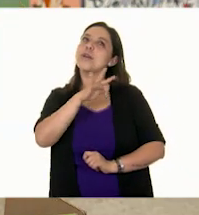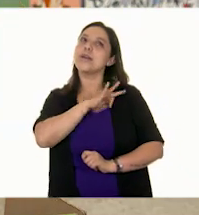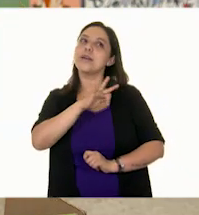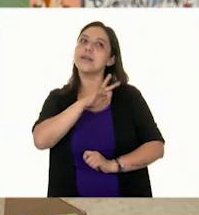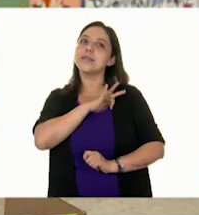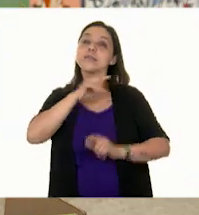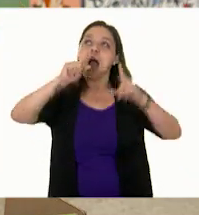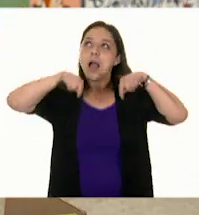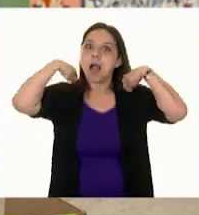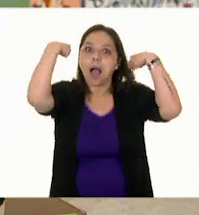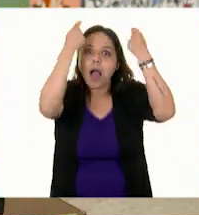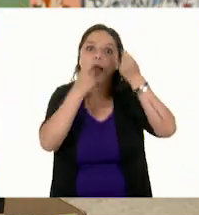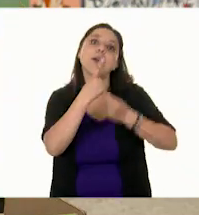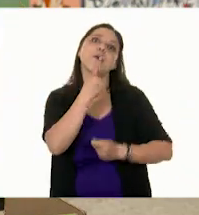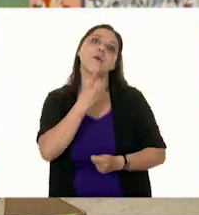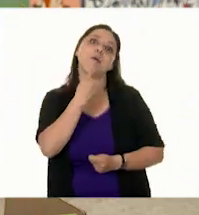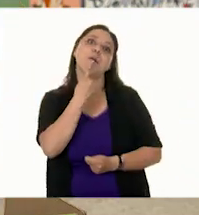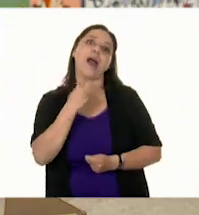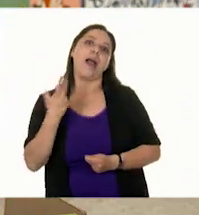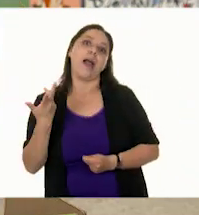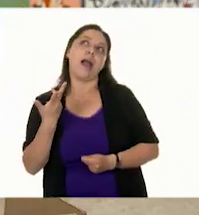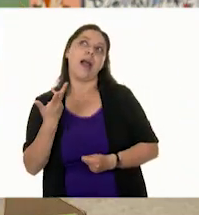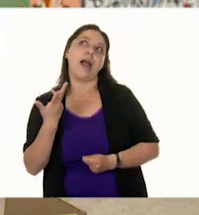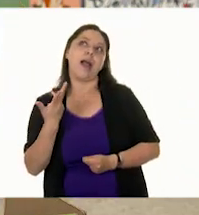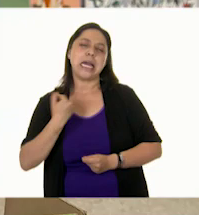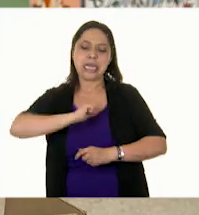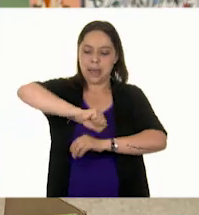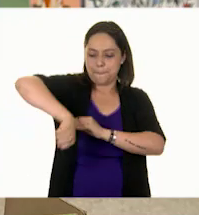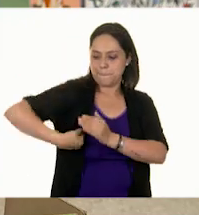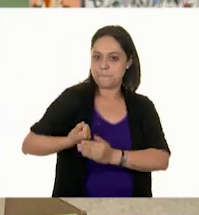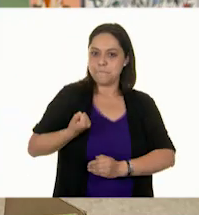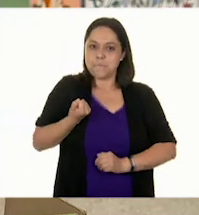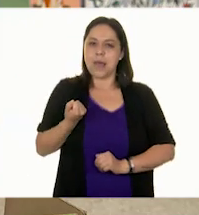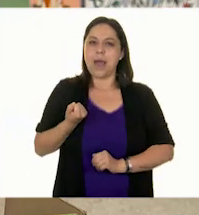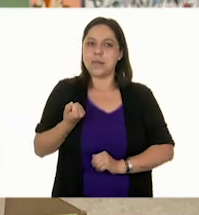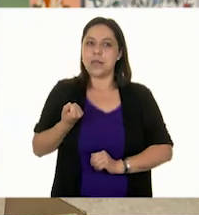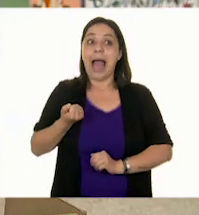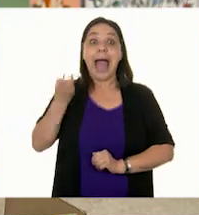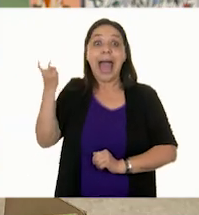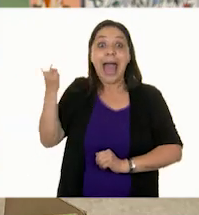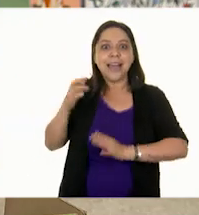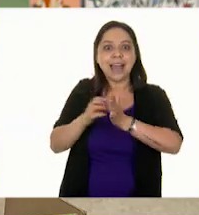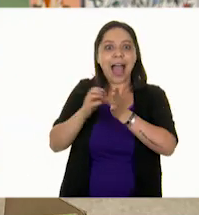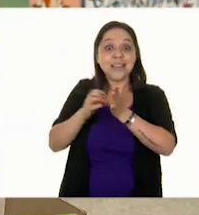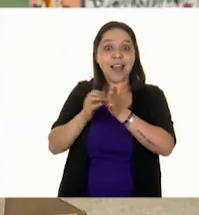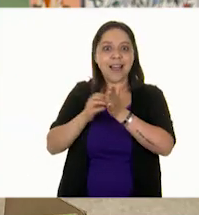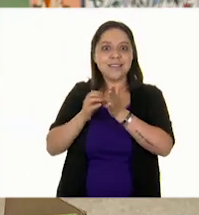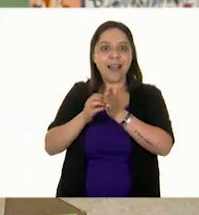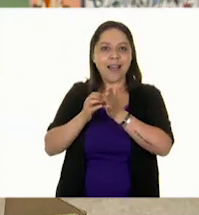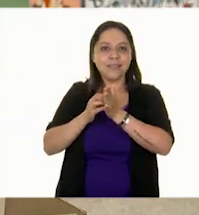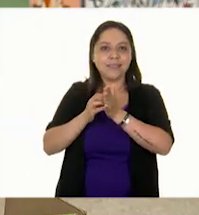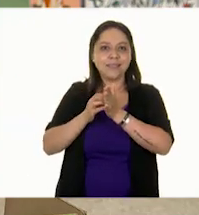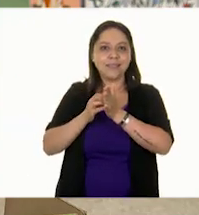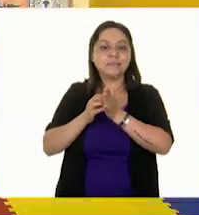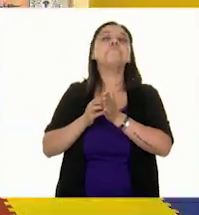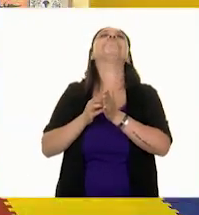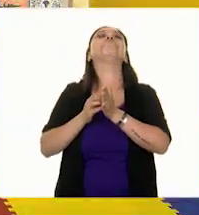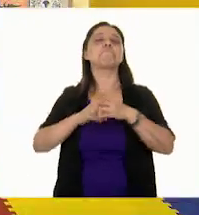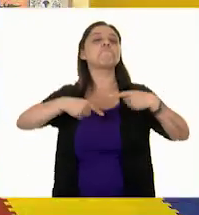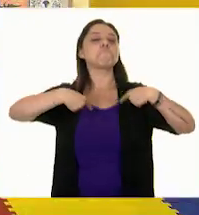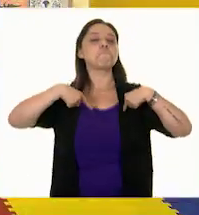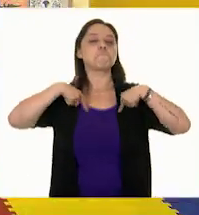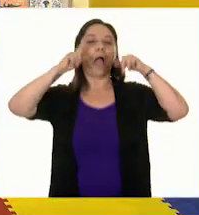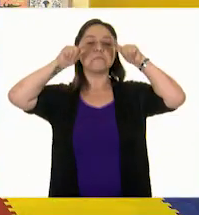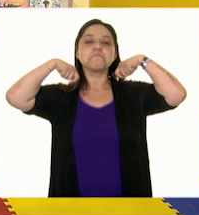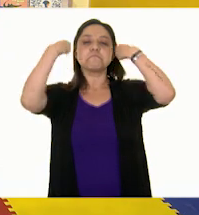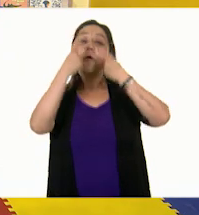capa de Caperucita. Oh. Y mi canasta será con esta cajita. Sí, yo seré